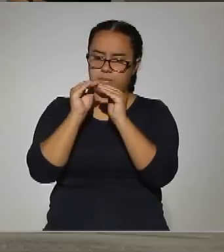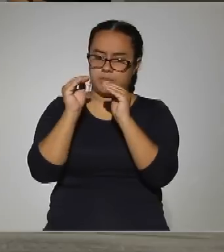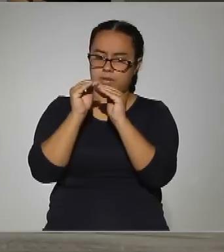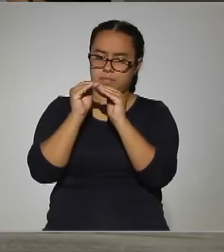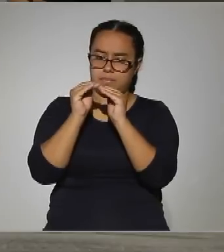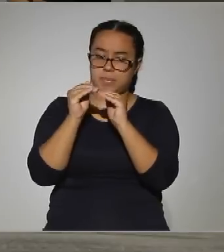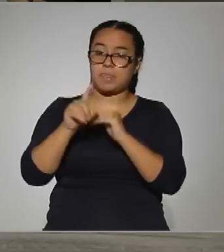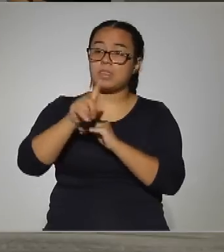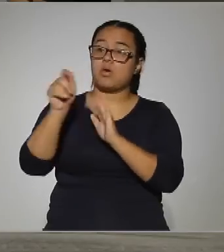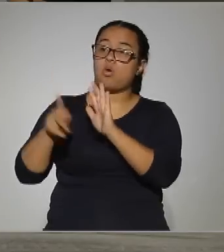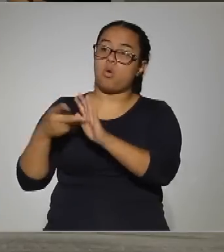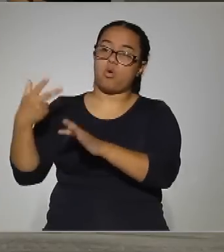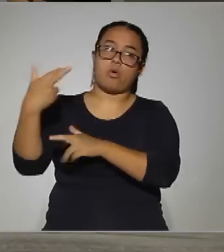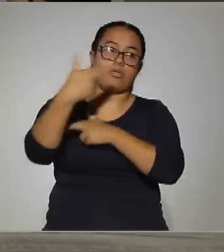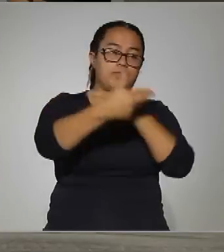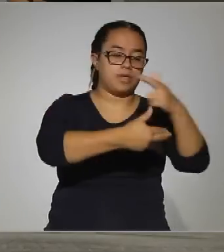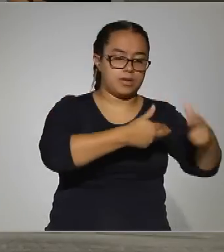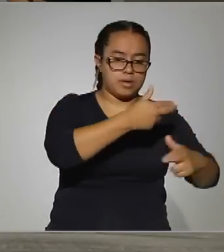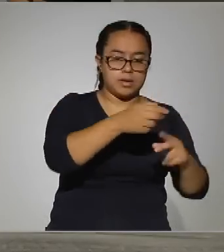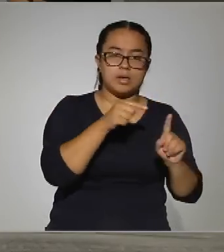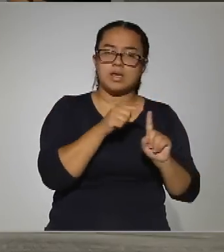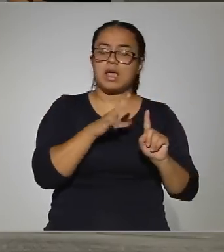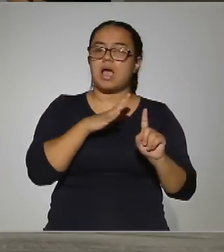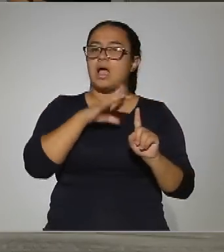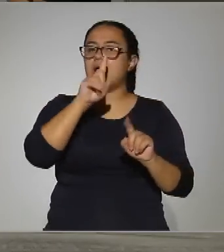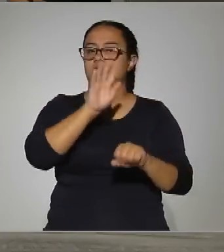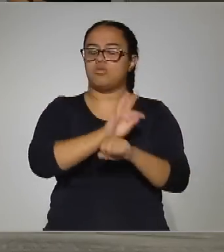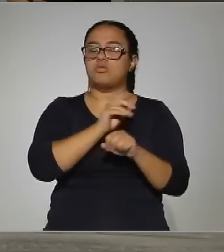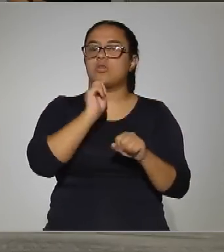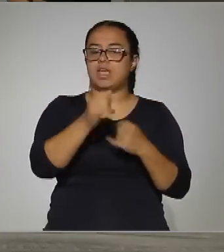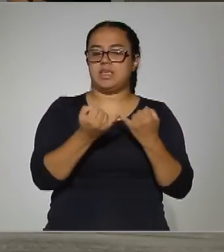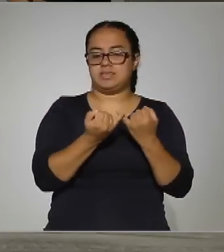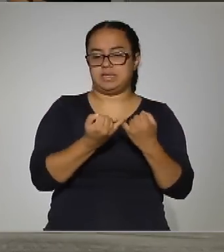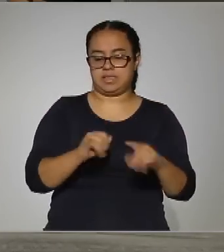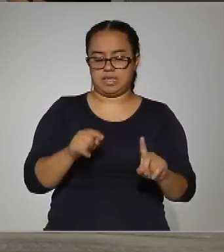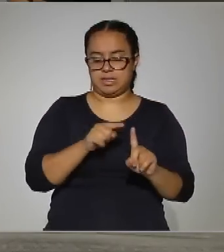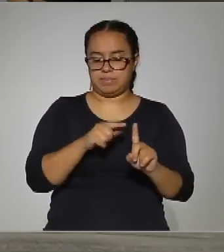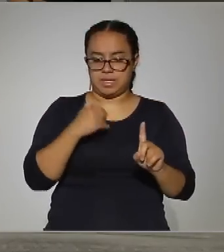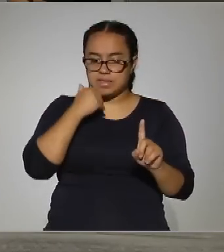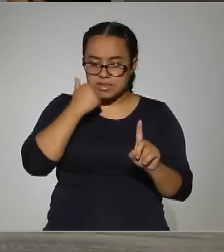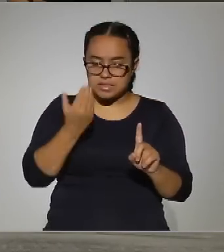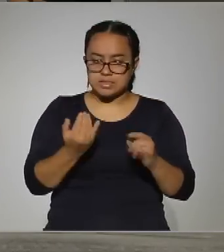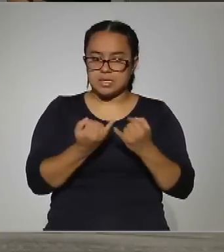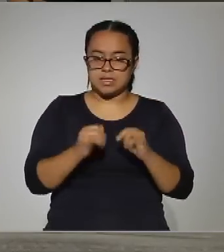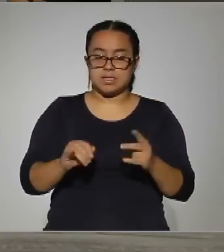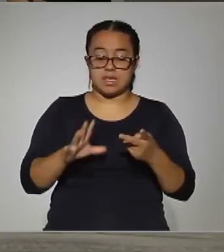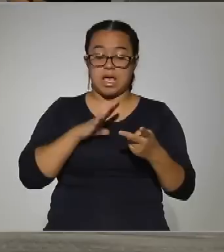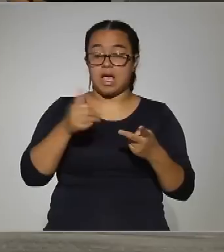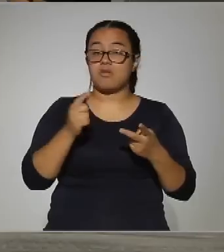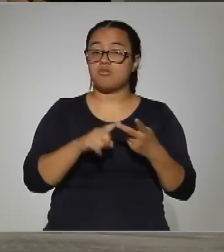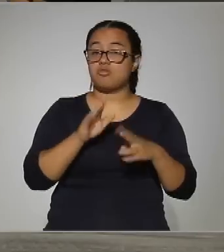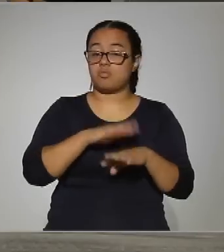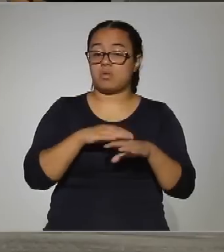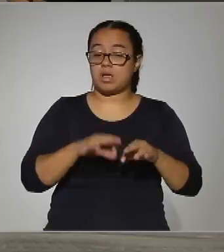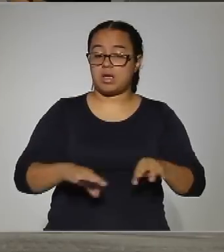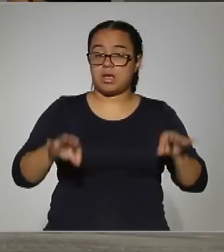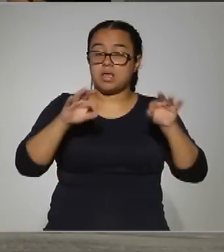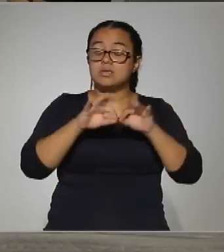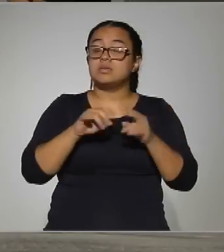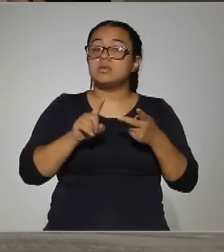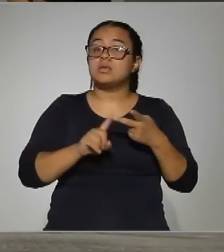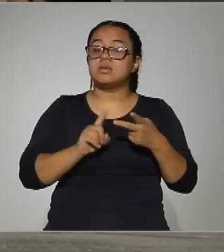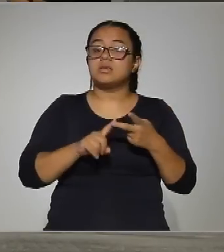luego viene de regreso. O sea, aquí hay un beneficio, que es la independencia o la intención de independencia. Y la segunda y más valiosa es esta